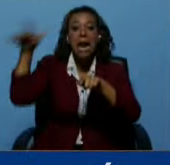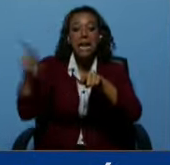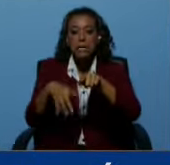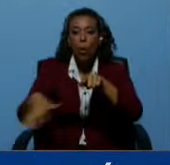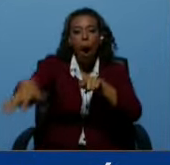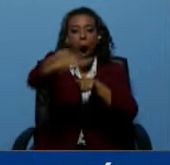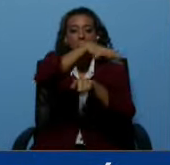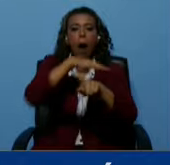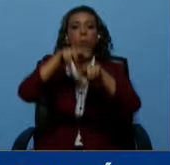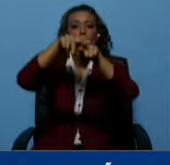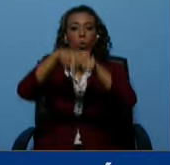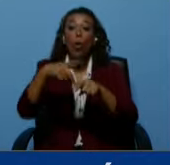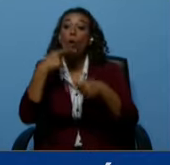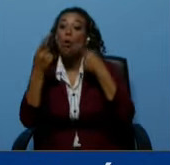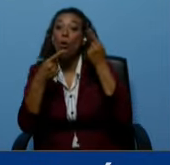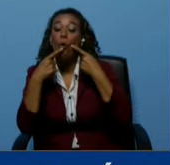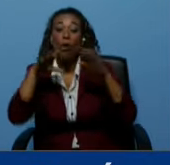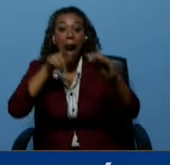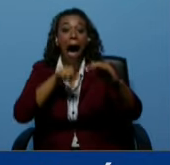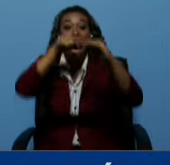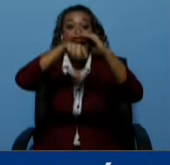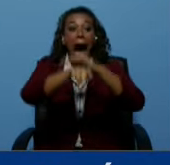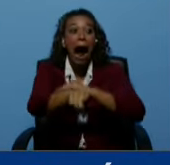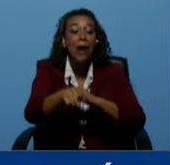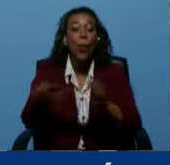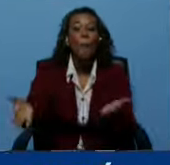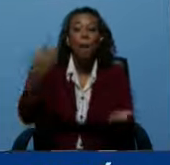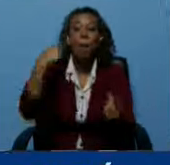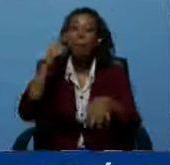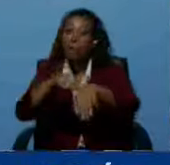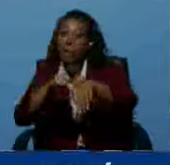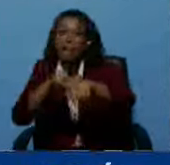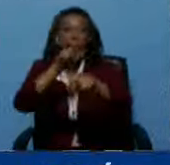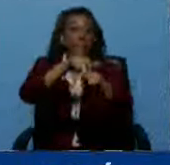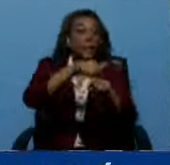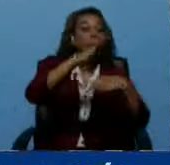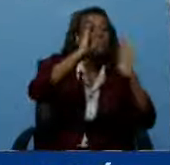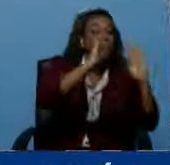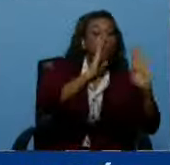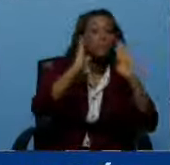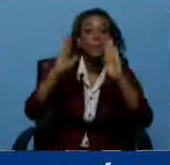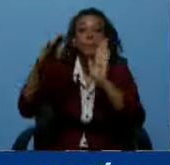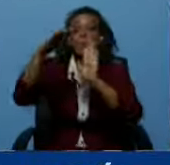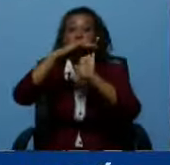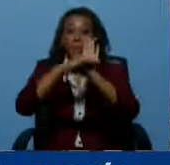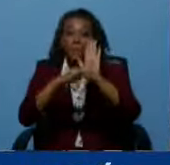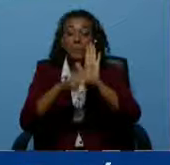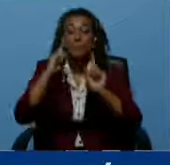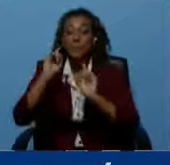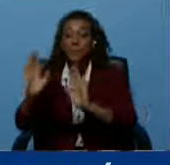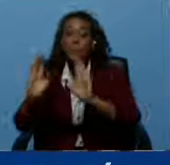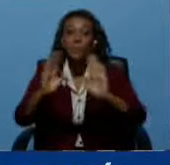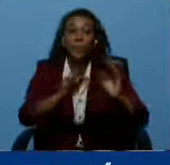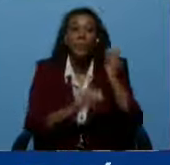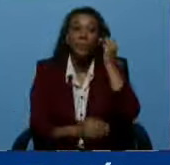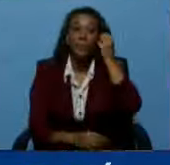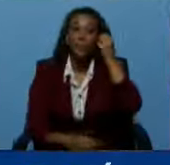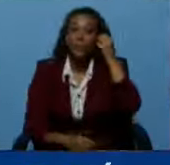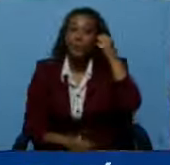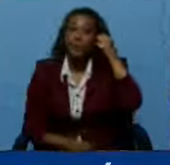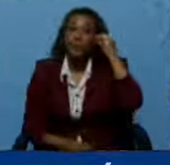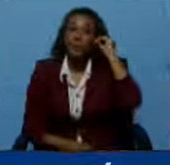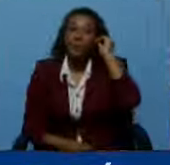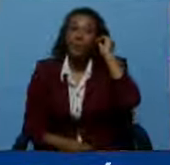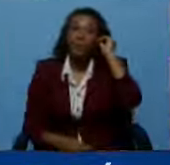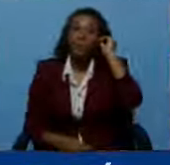área, colores, aros, y se le dan indicaciones. Que Dios lo bendiga. Sí, él